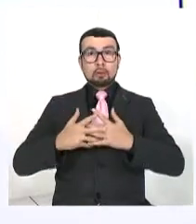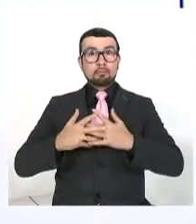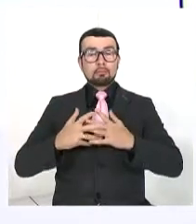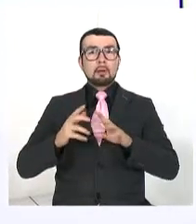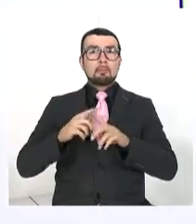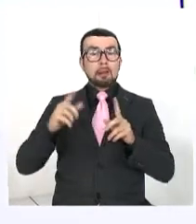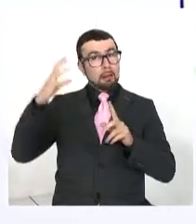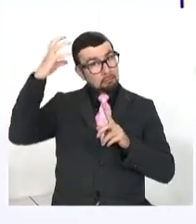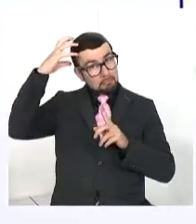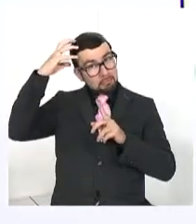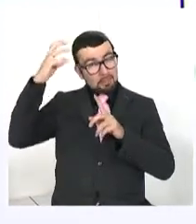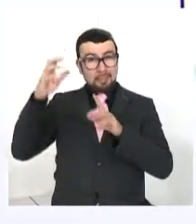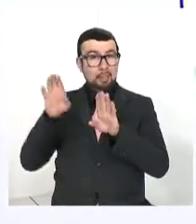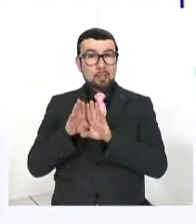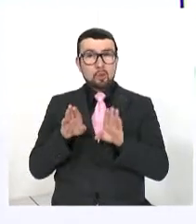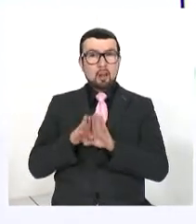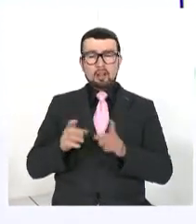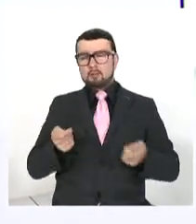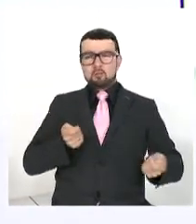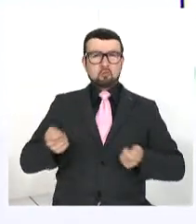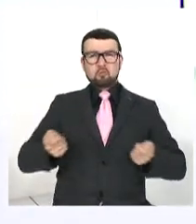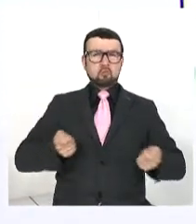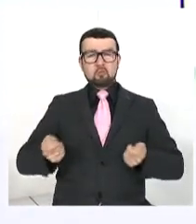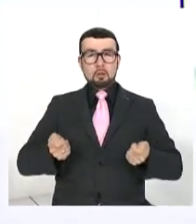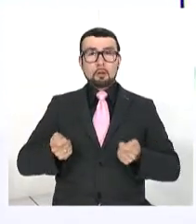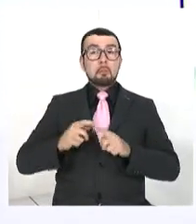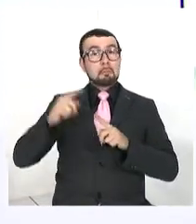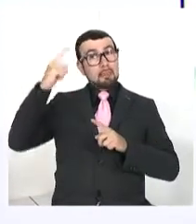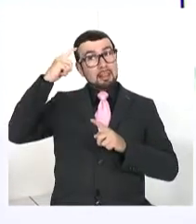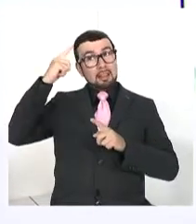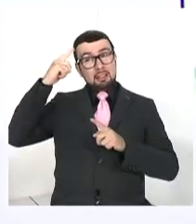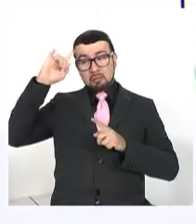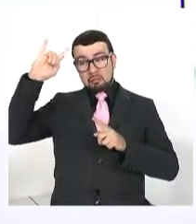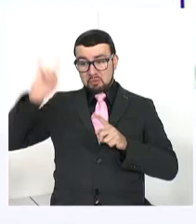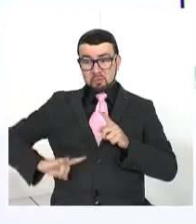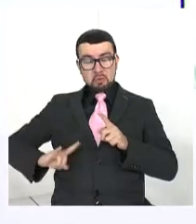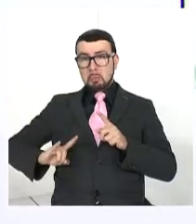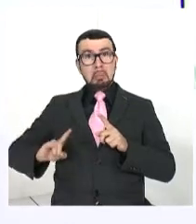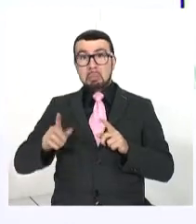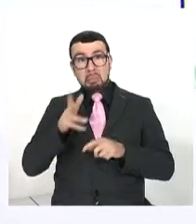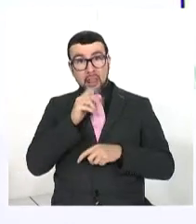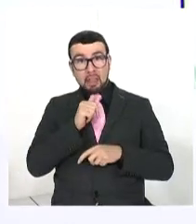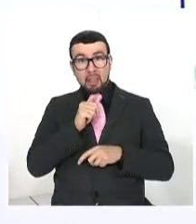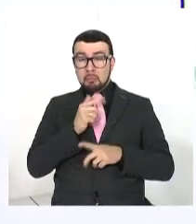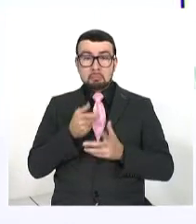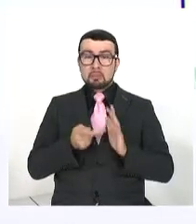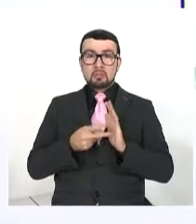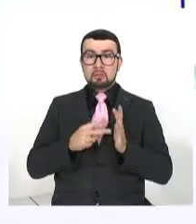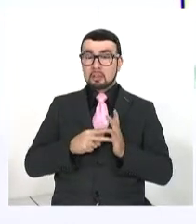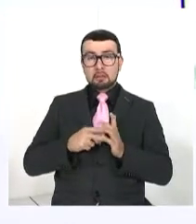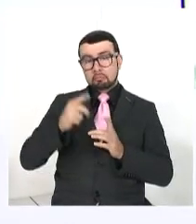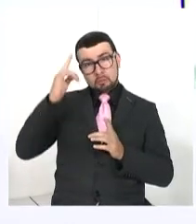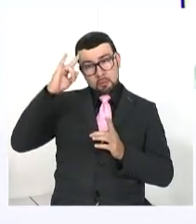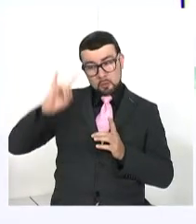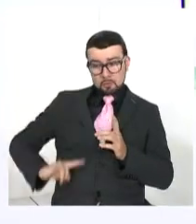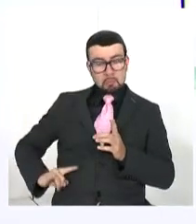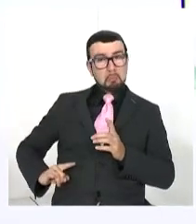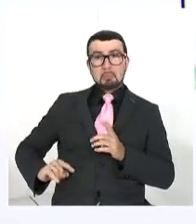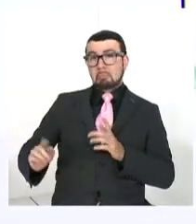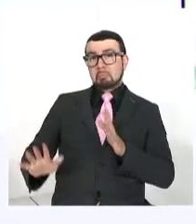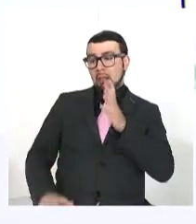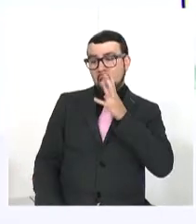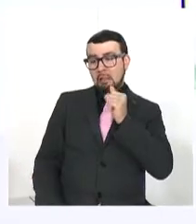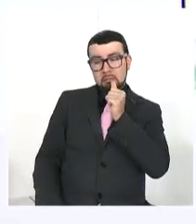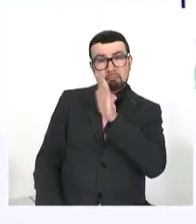como la torre de control, por decirlo así, no está mandando las señales, pues entonces no va a funcionar el brazo, no va a funcionar